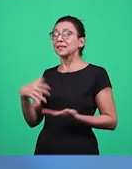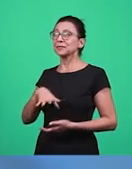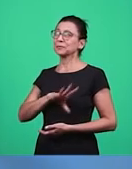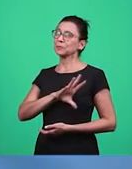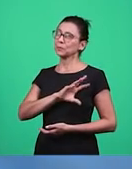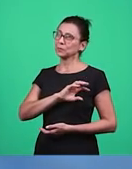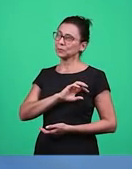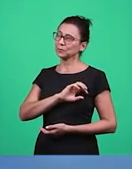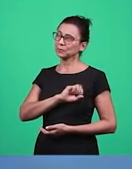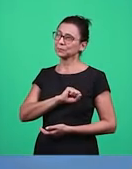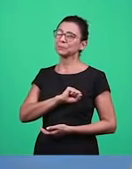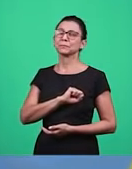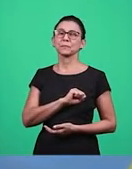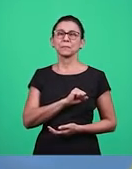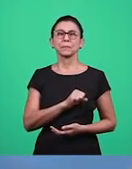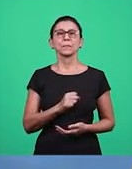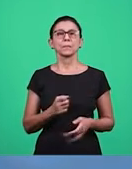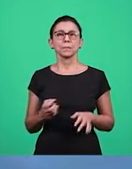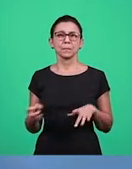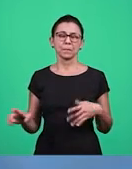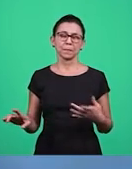mas és